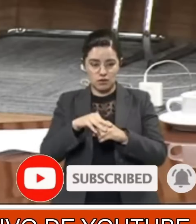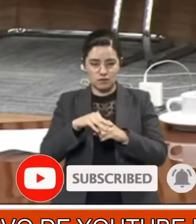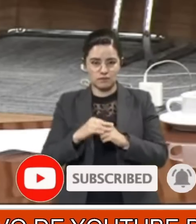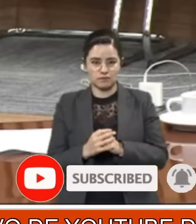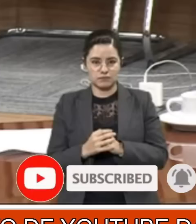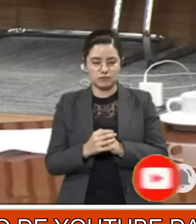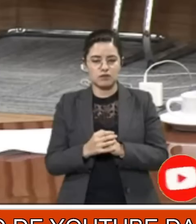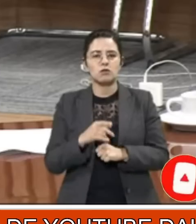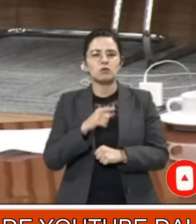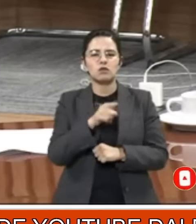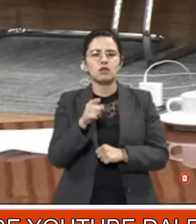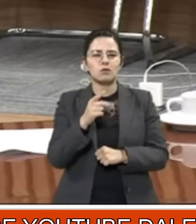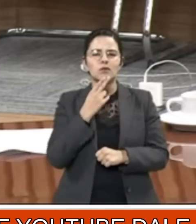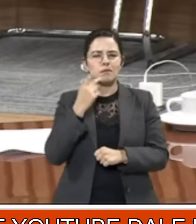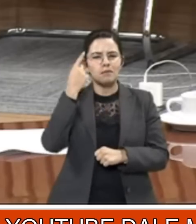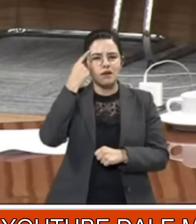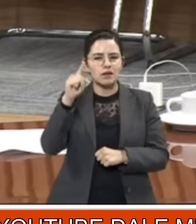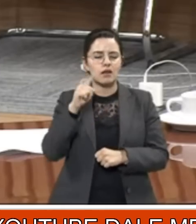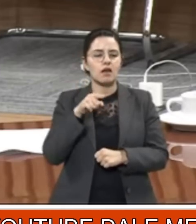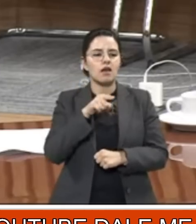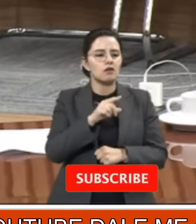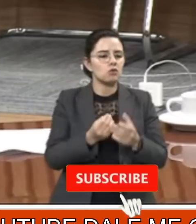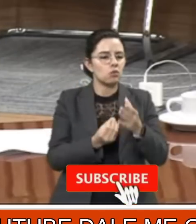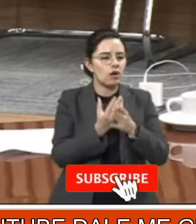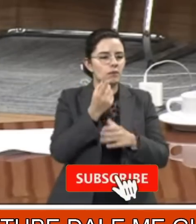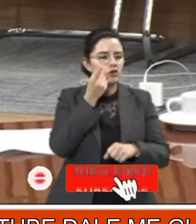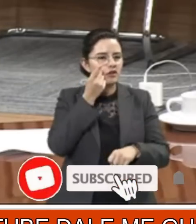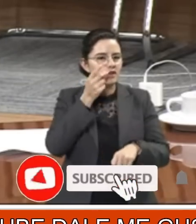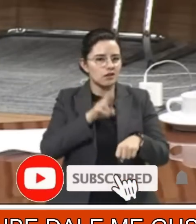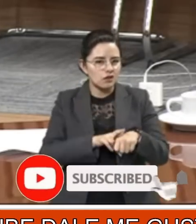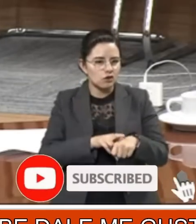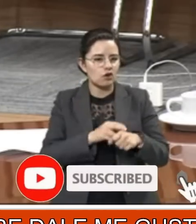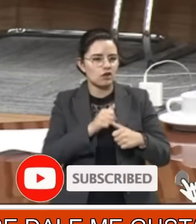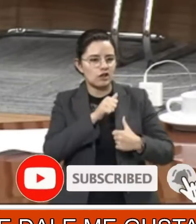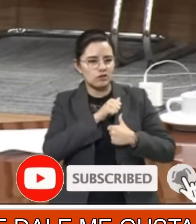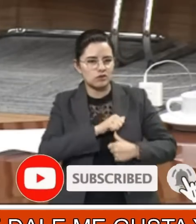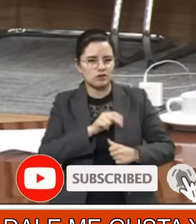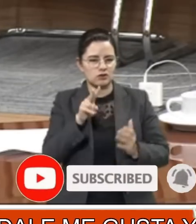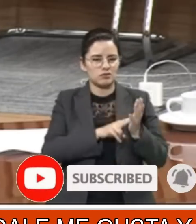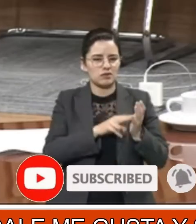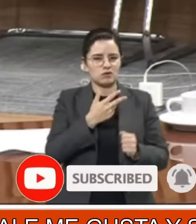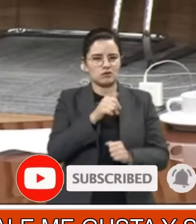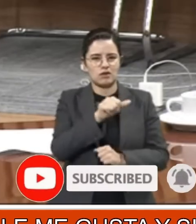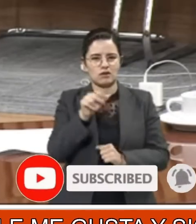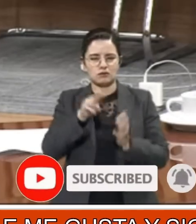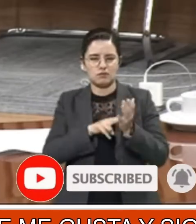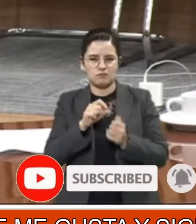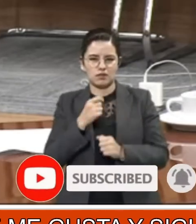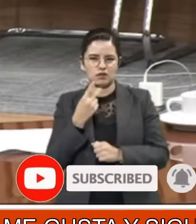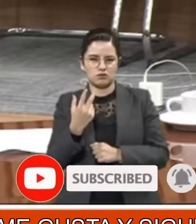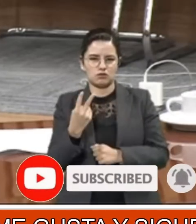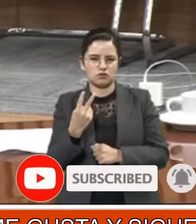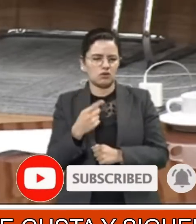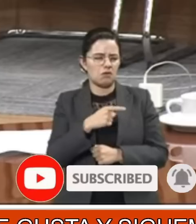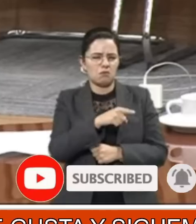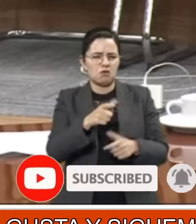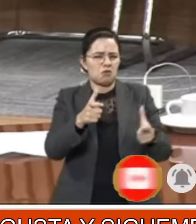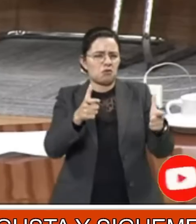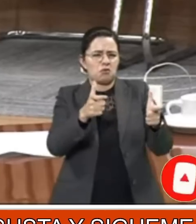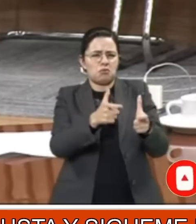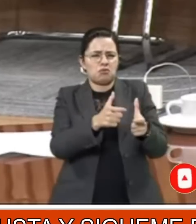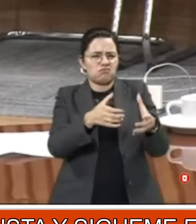12.7 veces la transacción que hizo Pemex, lo que gastó Pemex en la compra de la refinería de Deer Park en Texas.